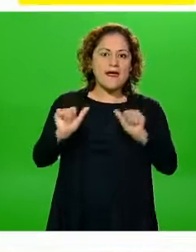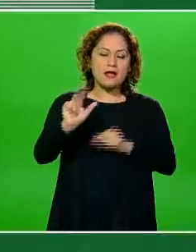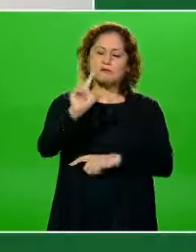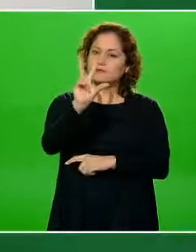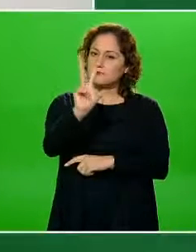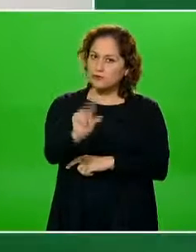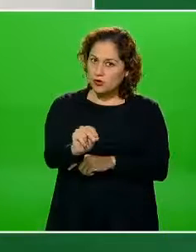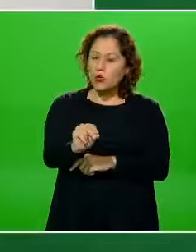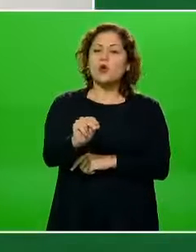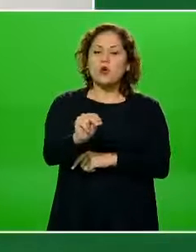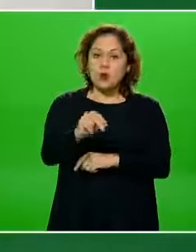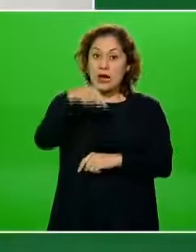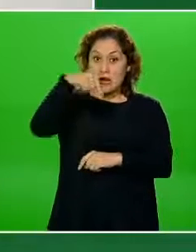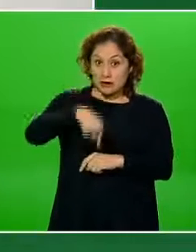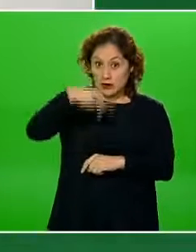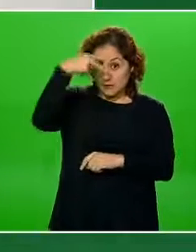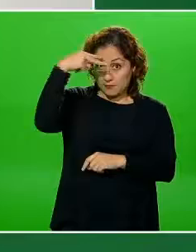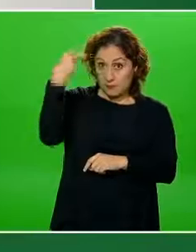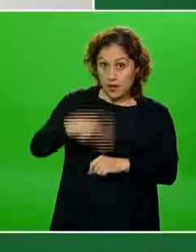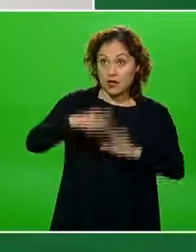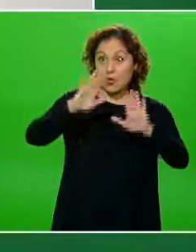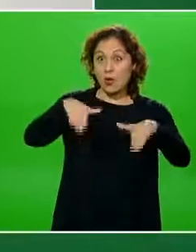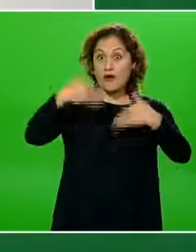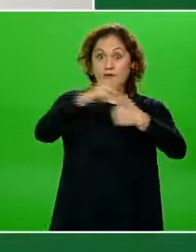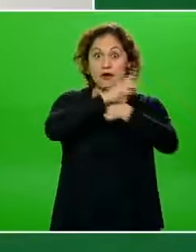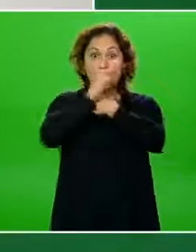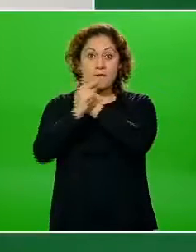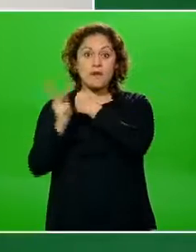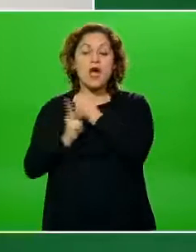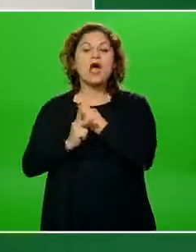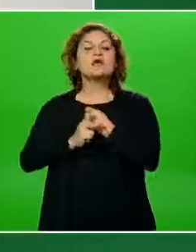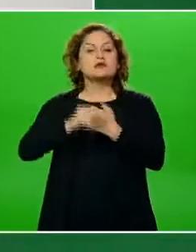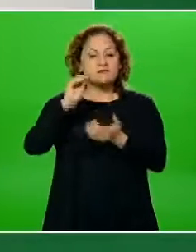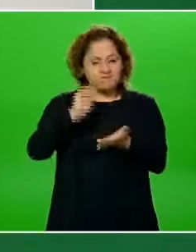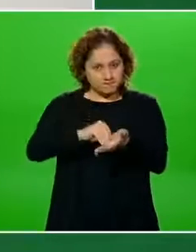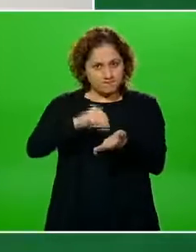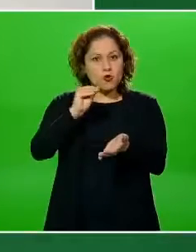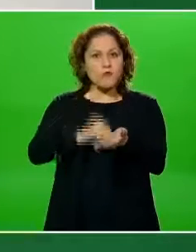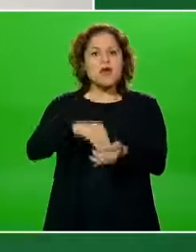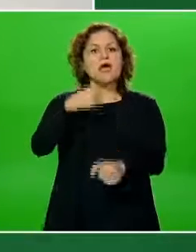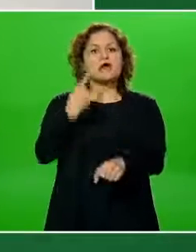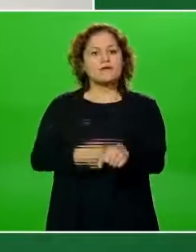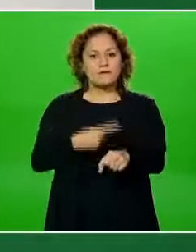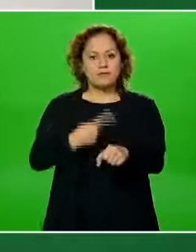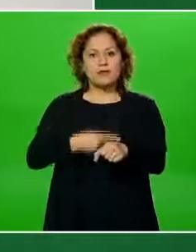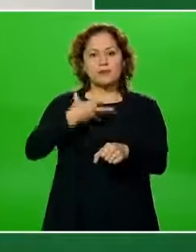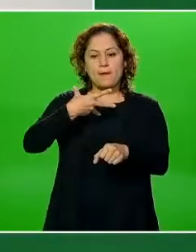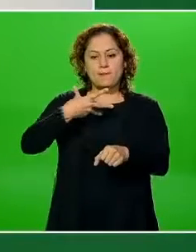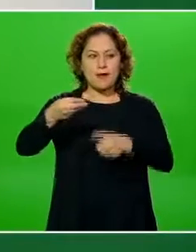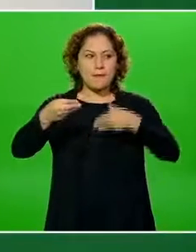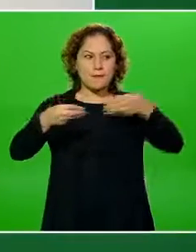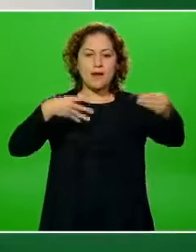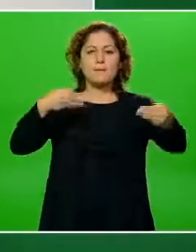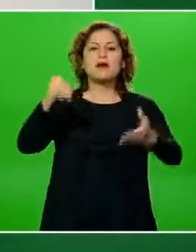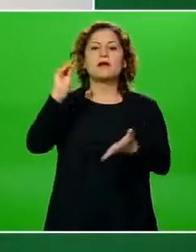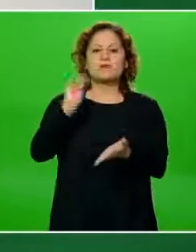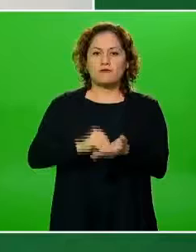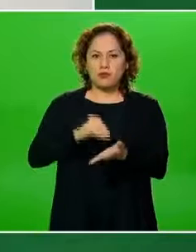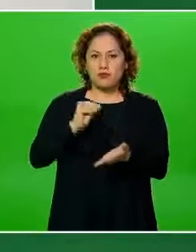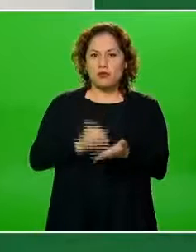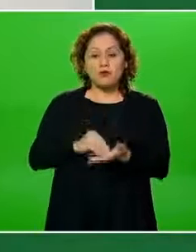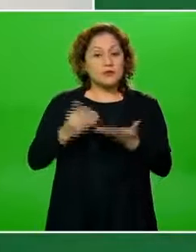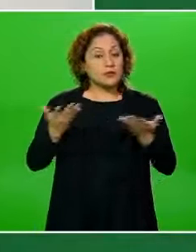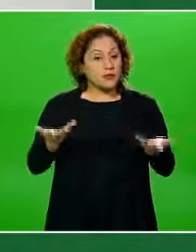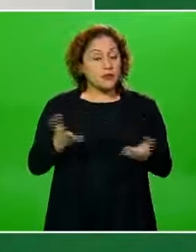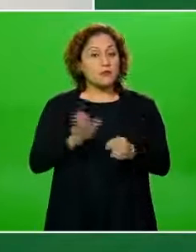en todo el mundo sigue habiendo casos de COVID-19 y sigue habiendo contagios por COVID-19. Es importante